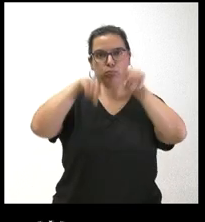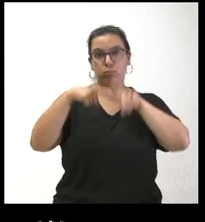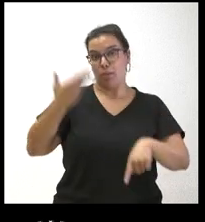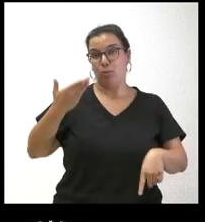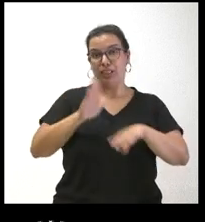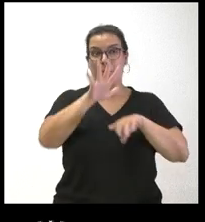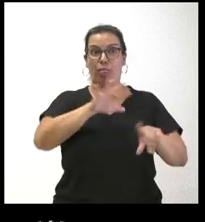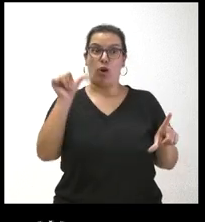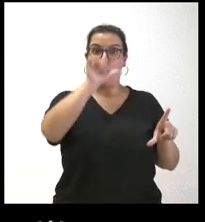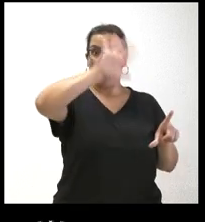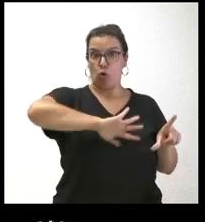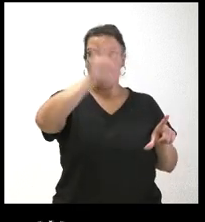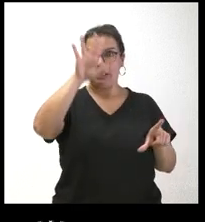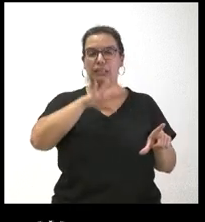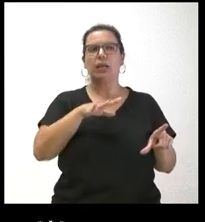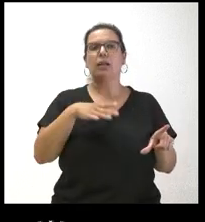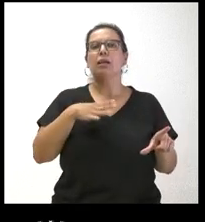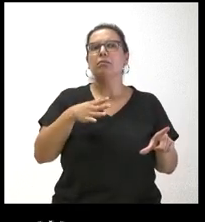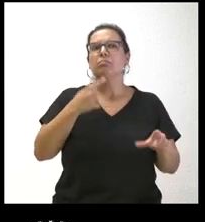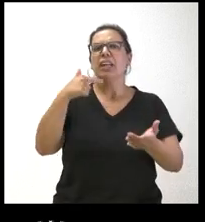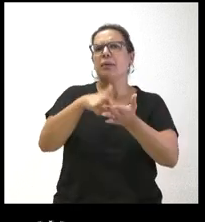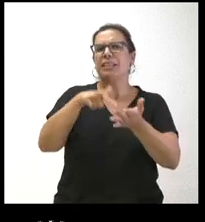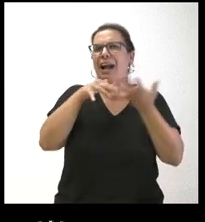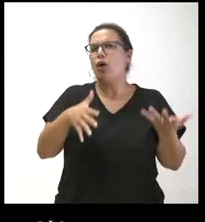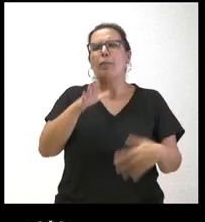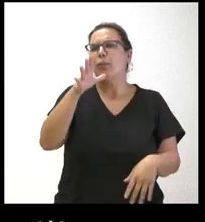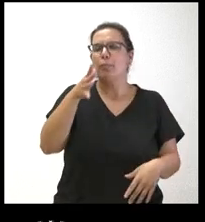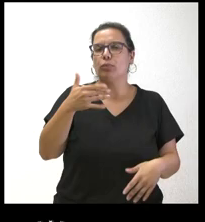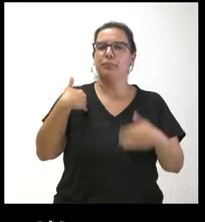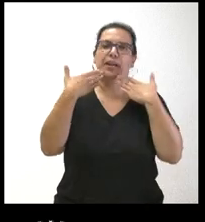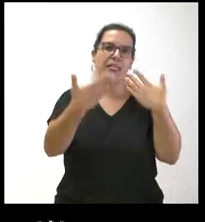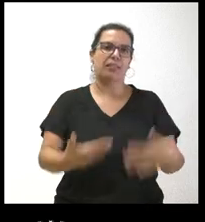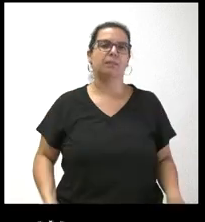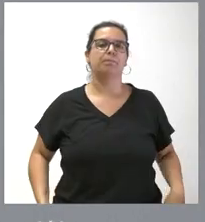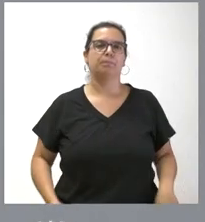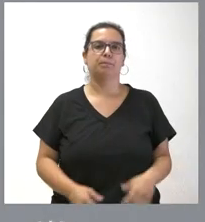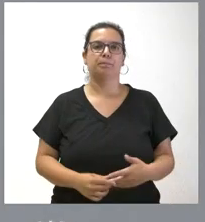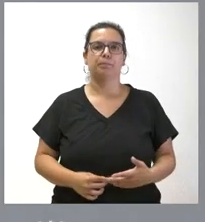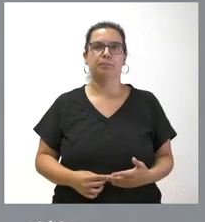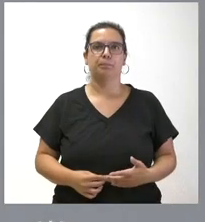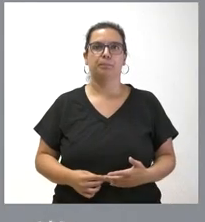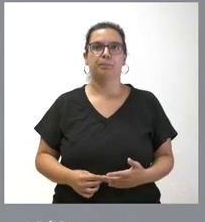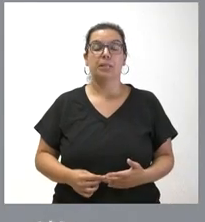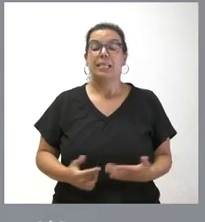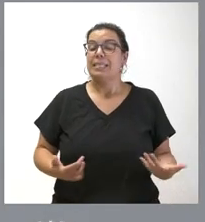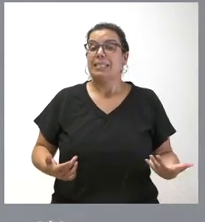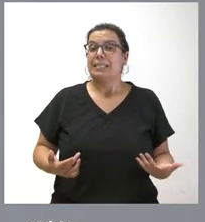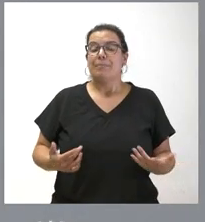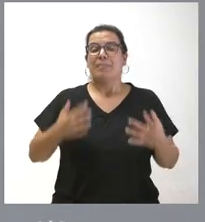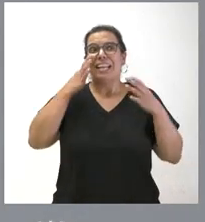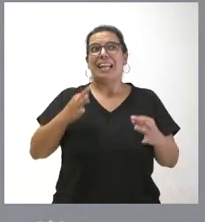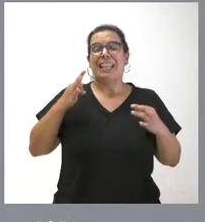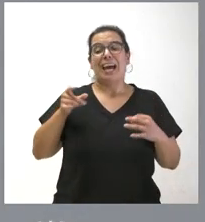y por qué ha decidido reivindicarlo ahora en este momento Muchas gracias no sé en qué